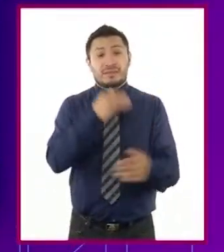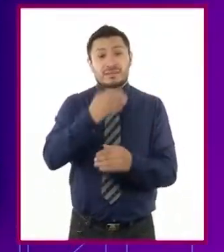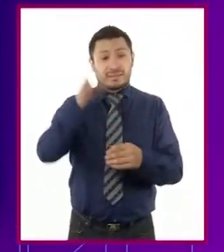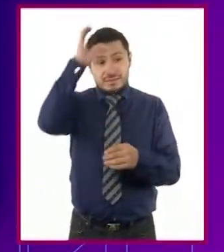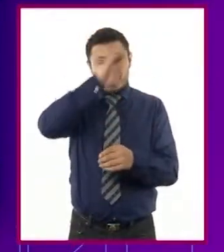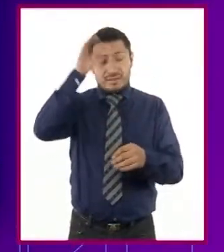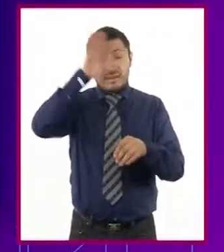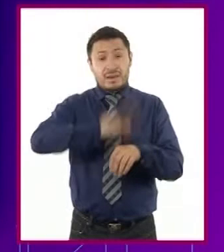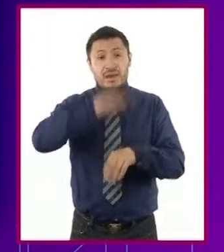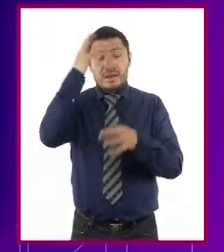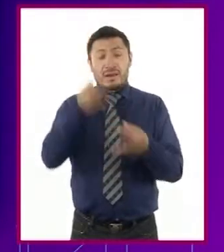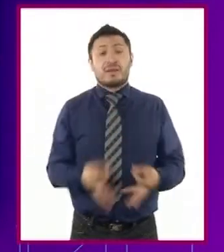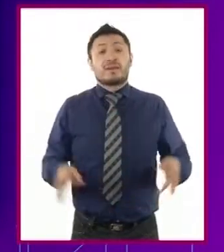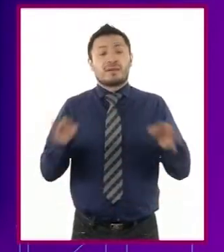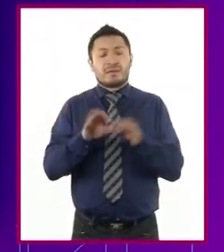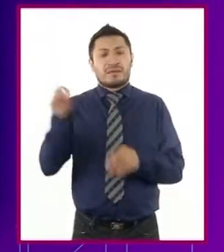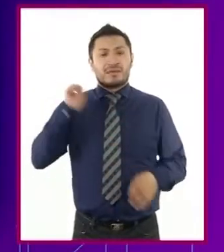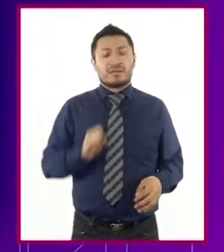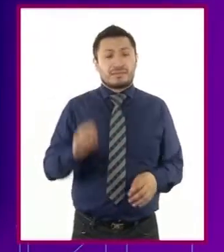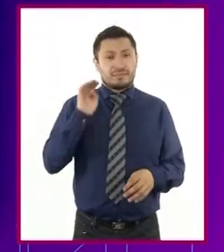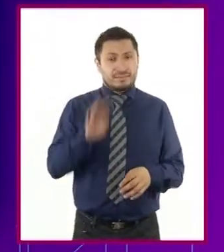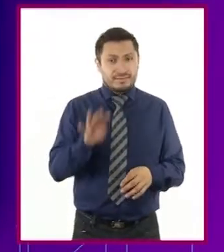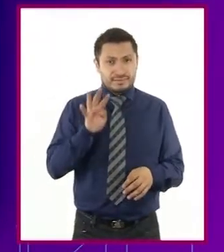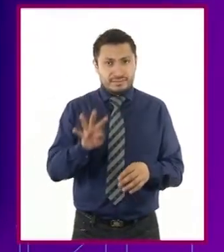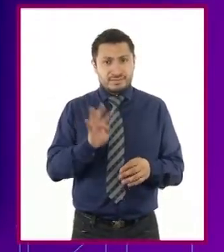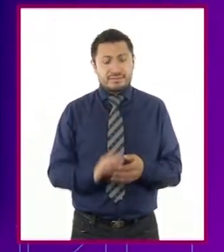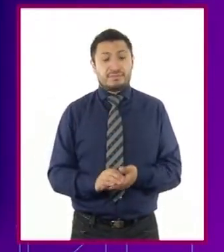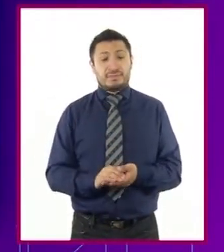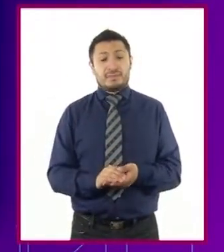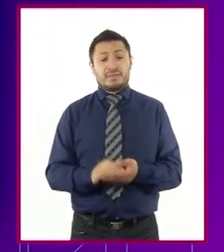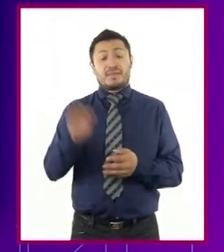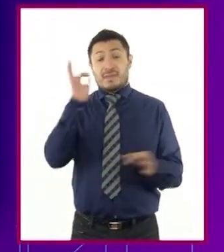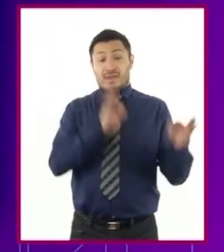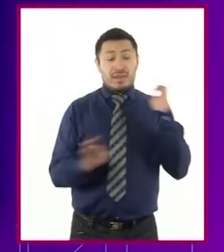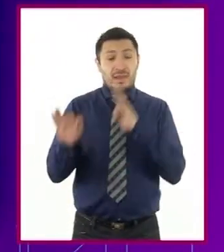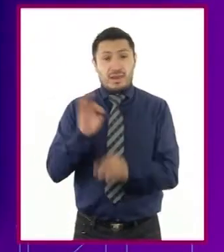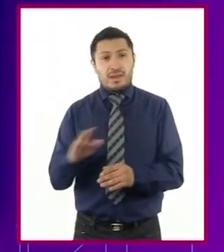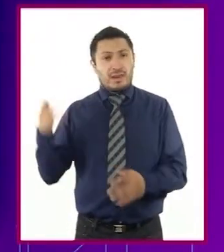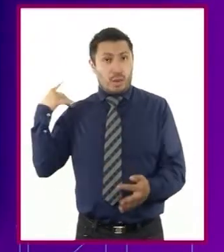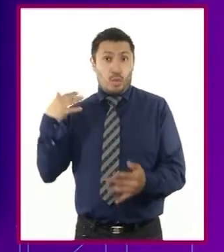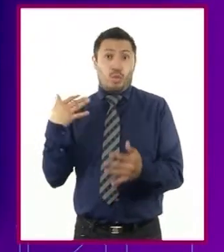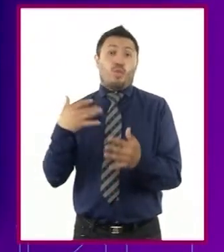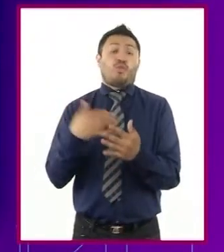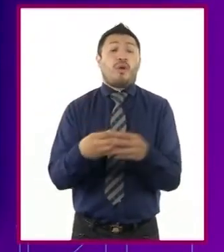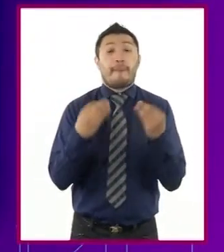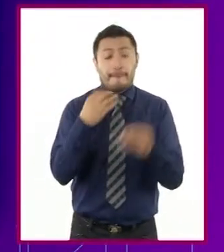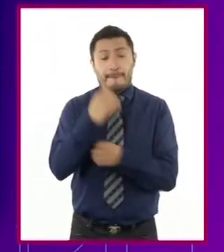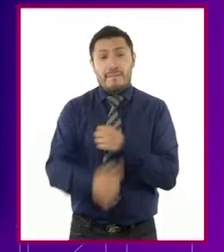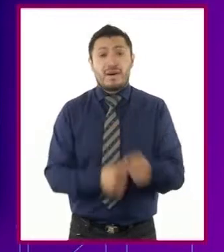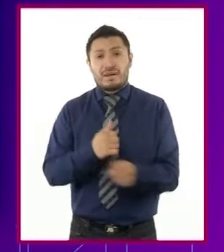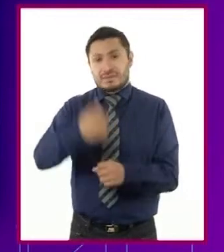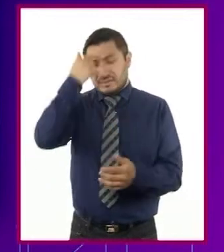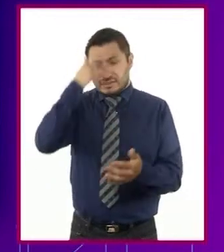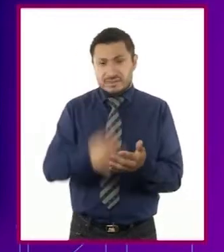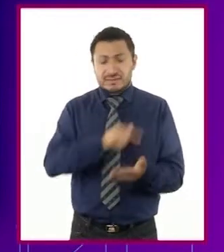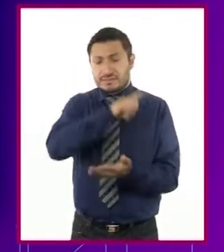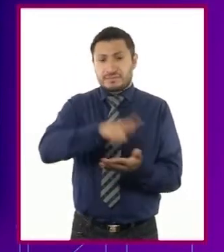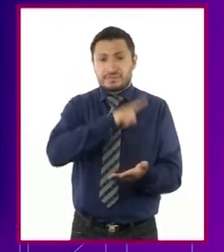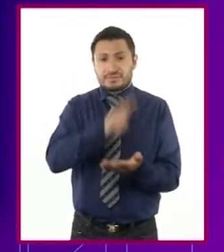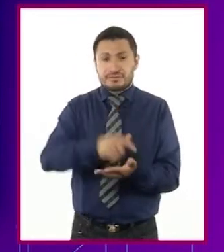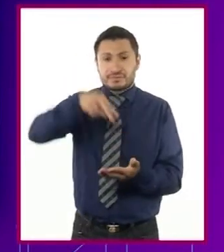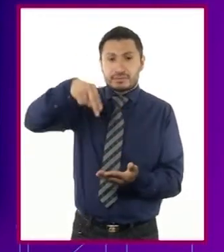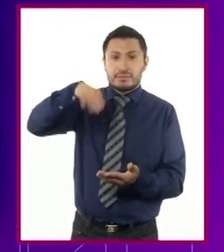científicos más importantes del siglo XIX. En la física, durante varias décadas, se creyó que las leyes de Newton